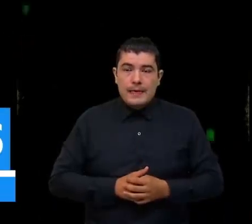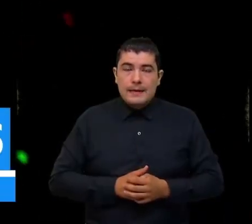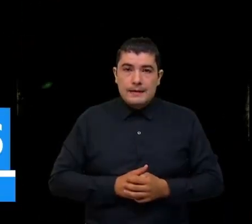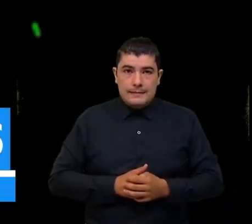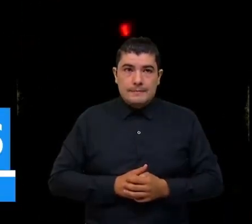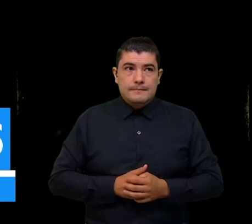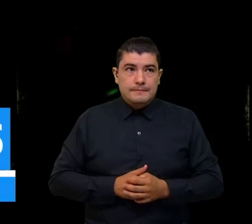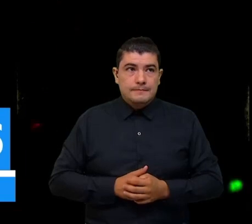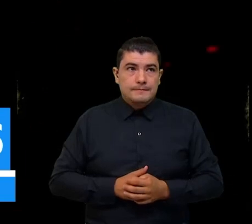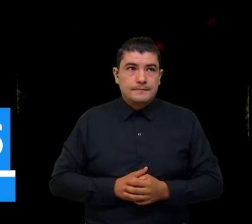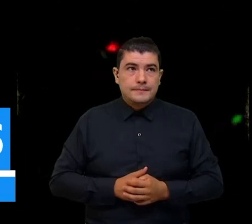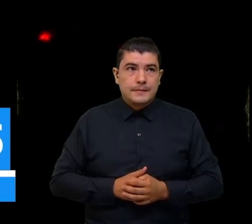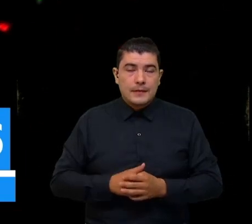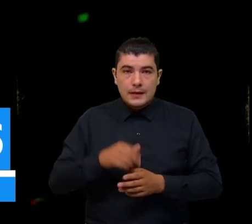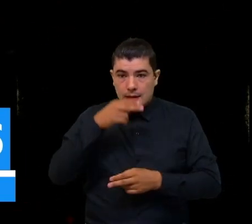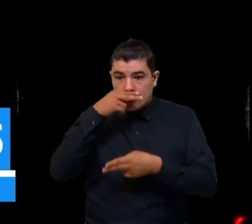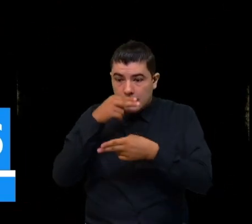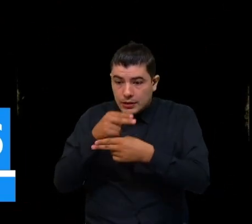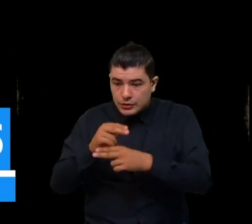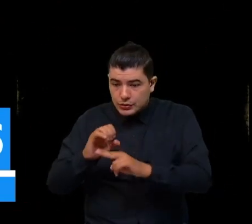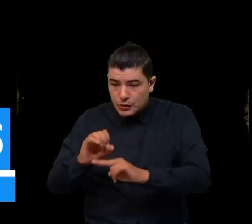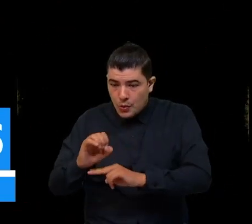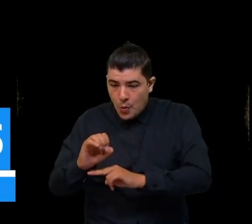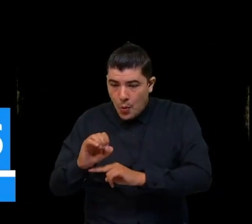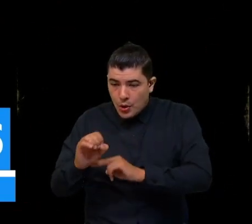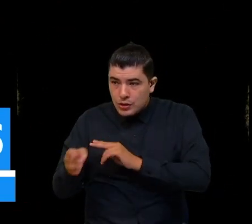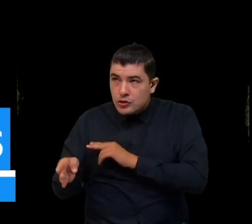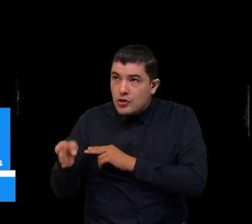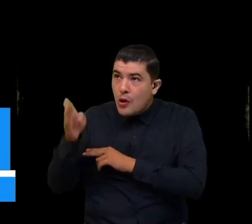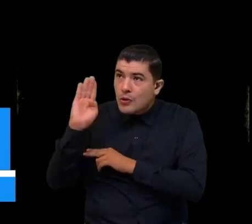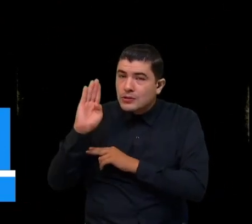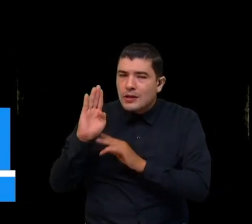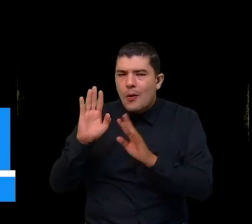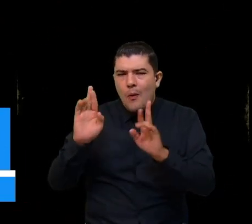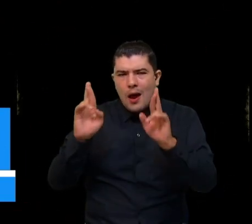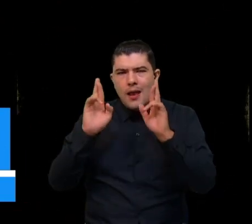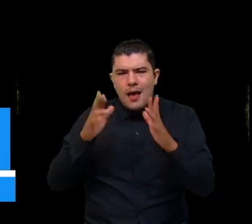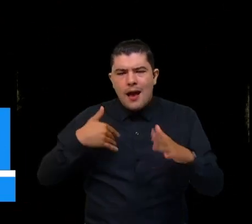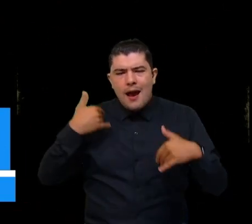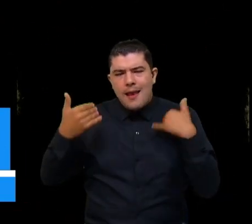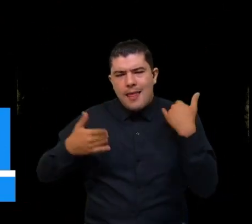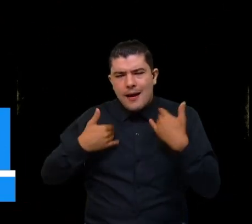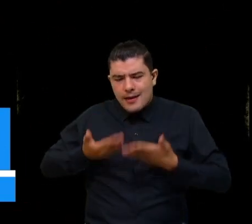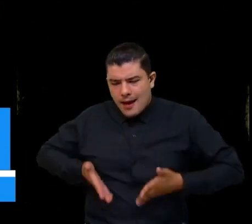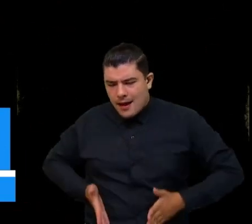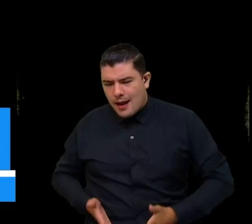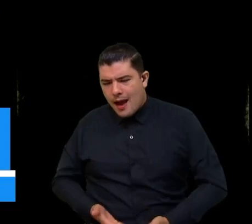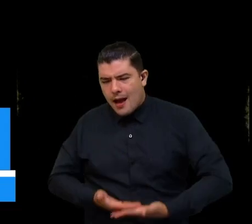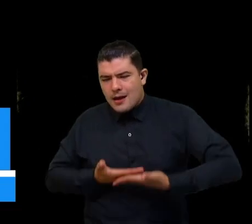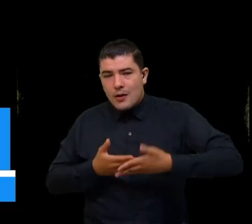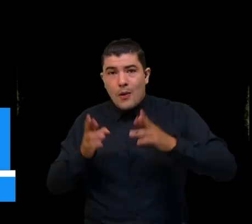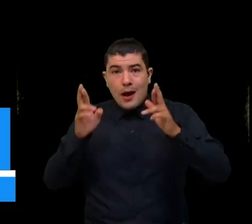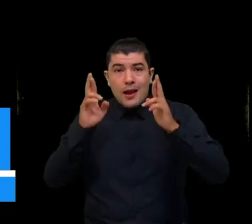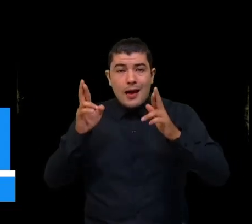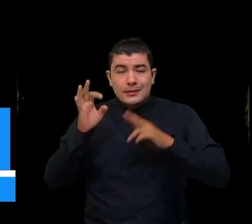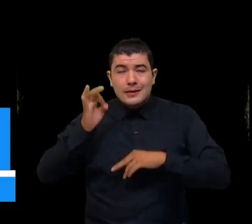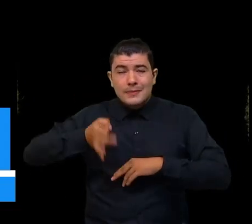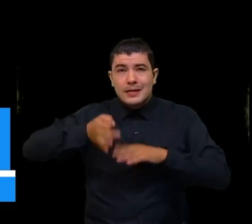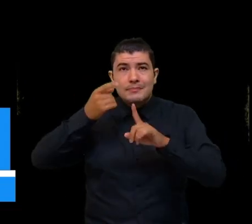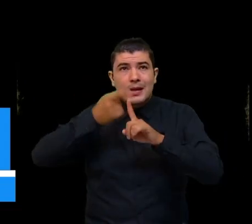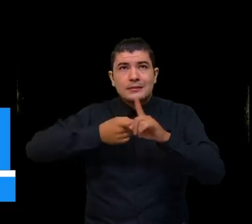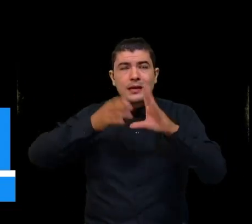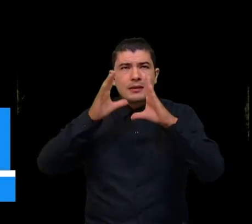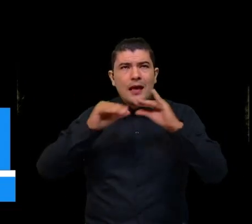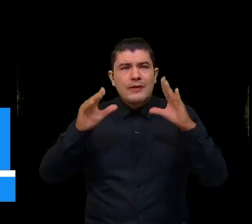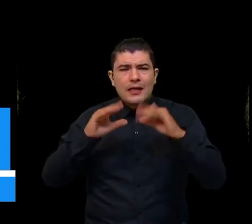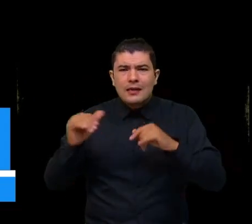Señor. Siempre decimos en todas las Navidades que nazca Dios en nuestros corazones, ¿no? Es lo más importante, ¿no? Que Él